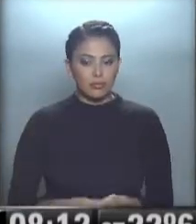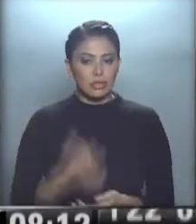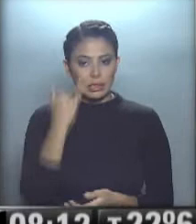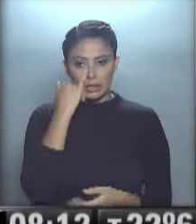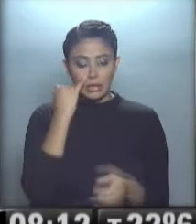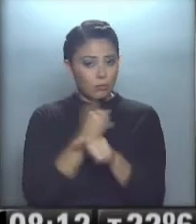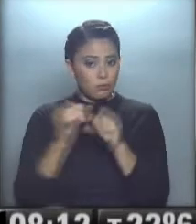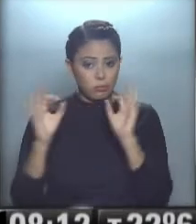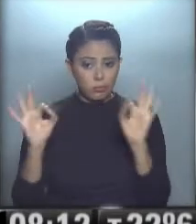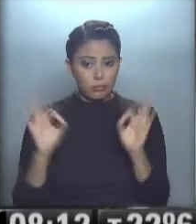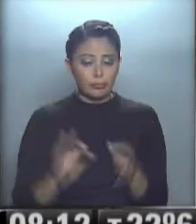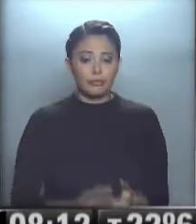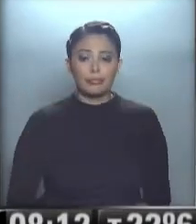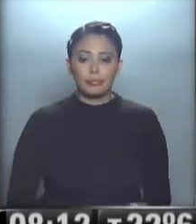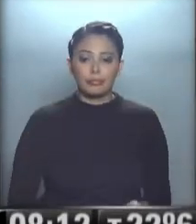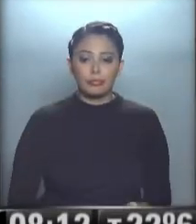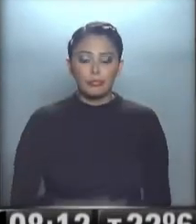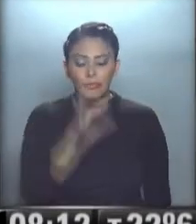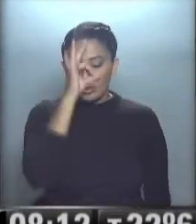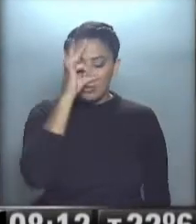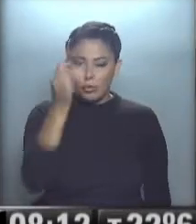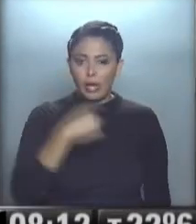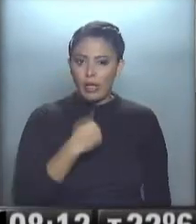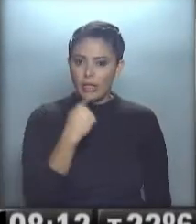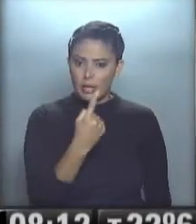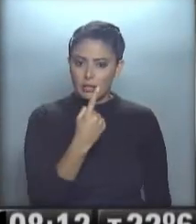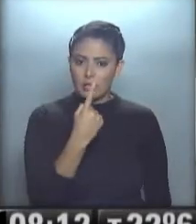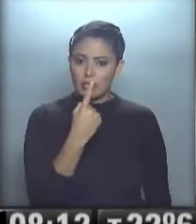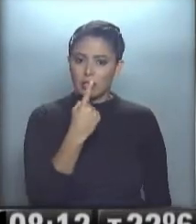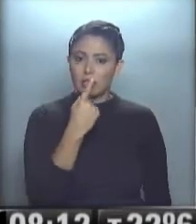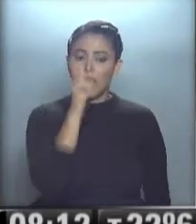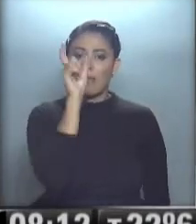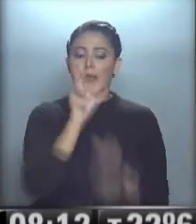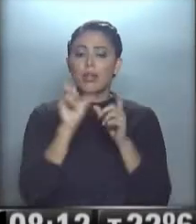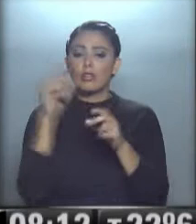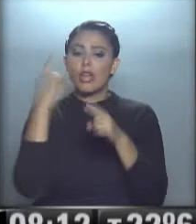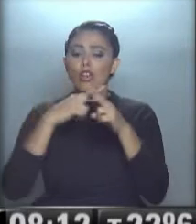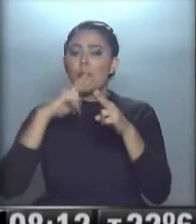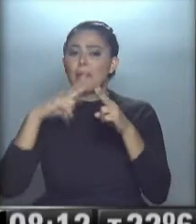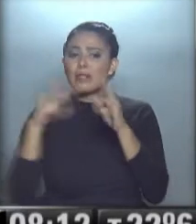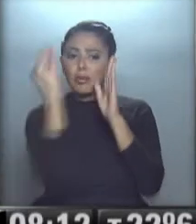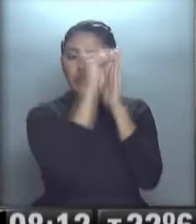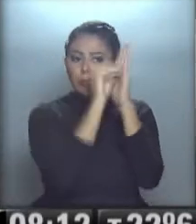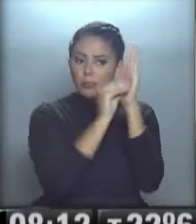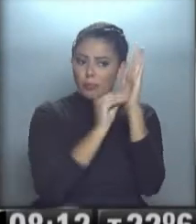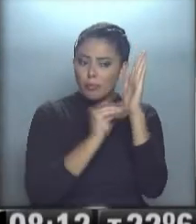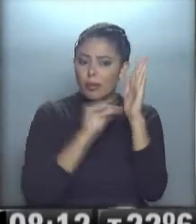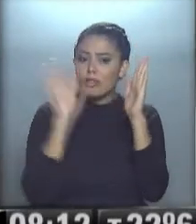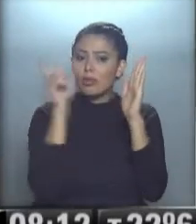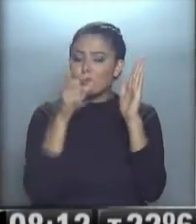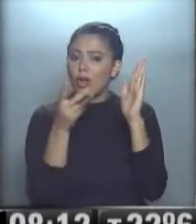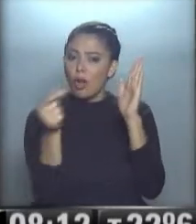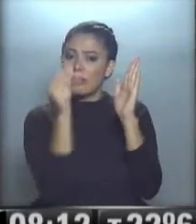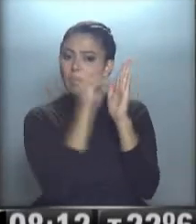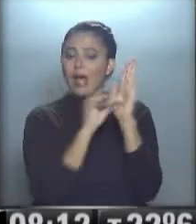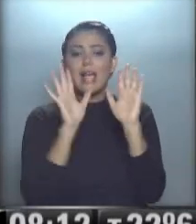ejecutadas. Y jamás he dicho que la publicación de los compradores era por nombre y apellido, como deslizó